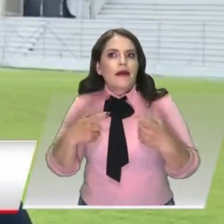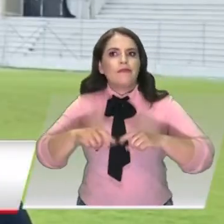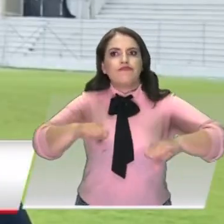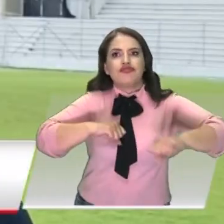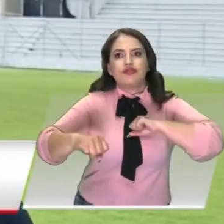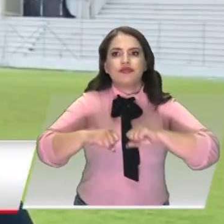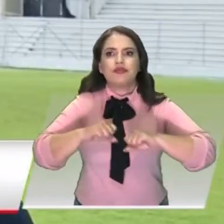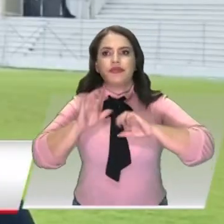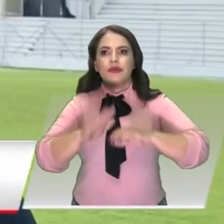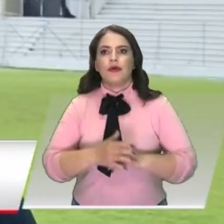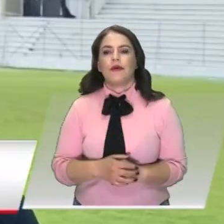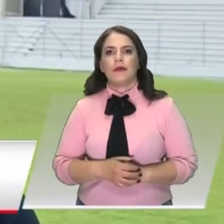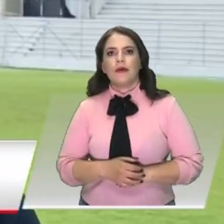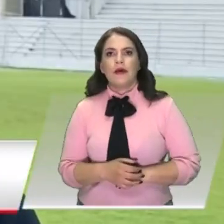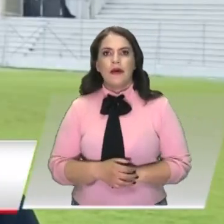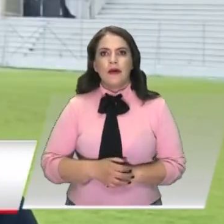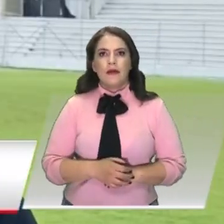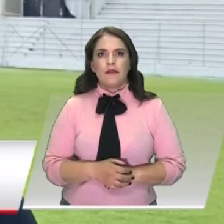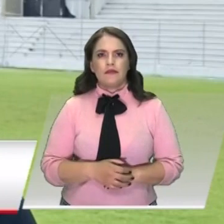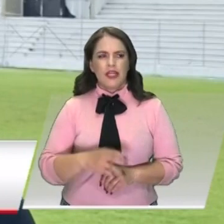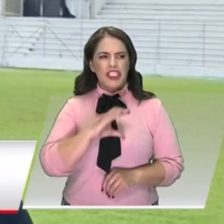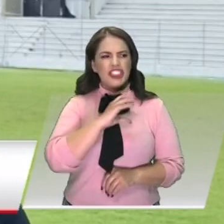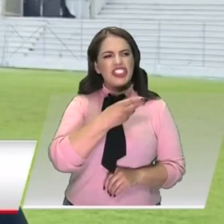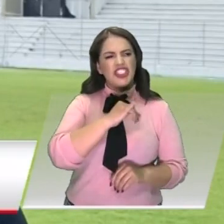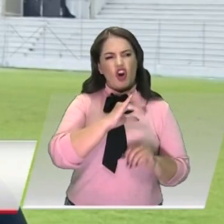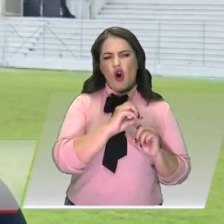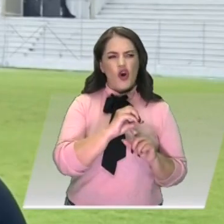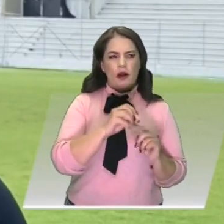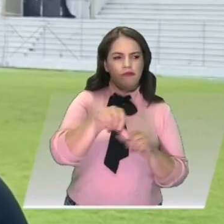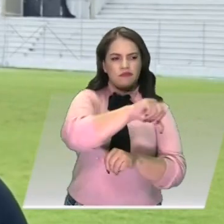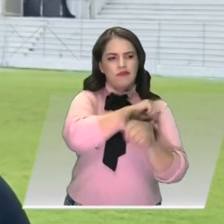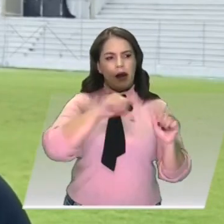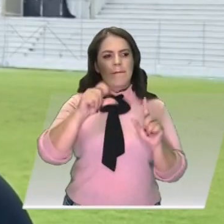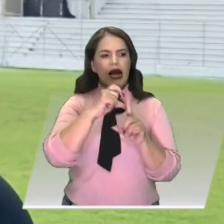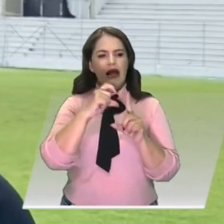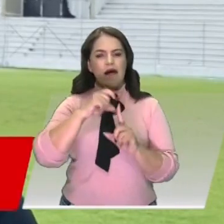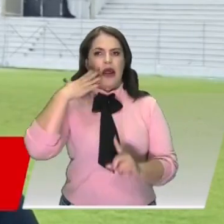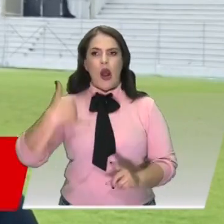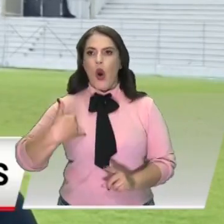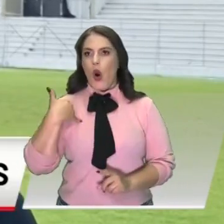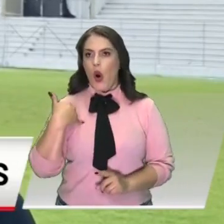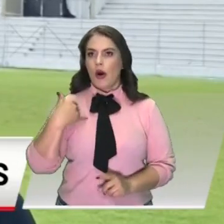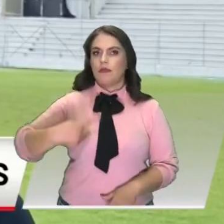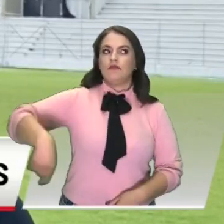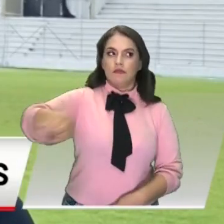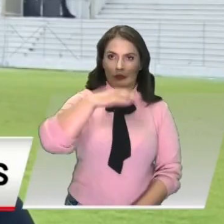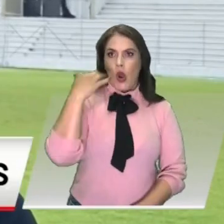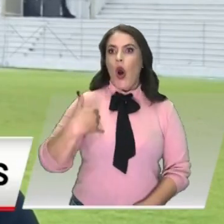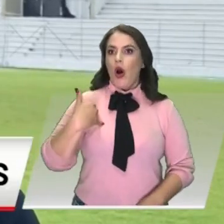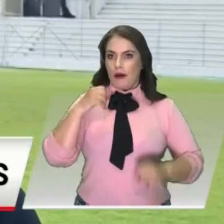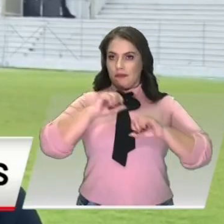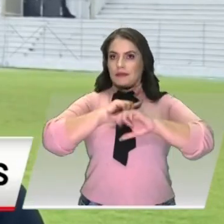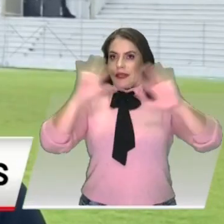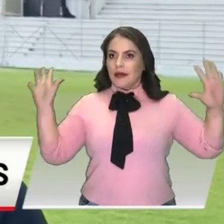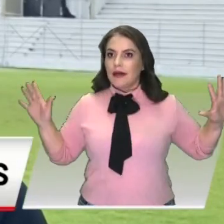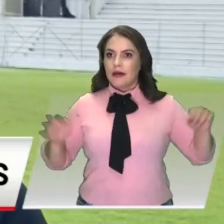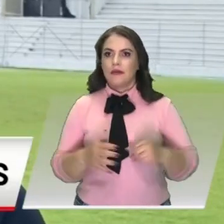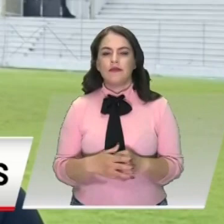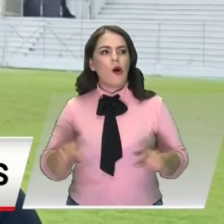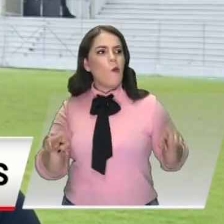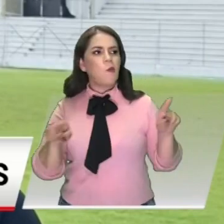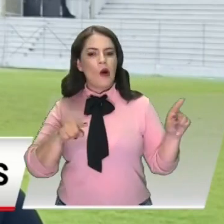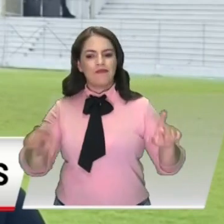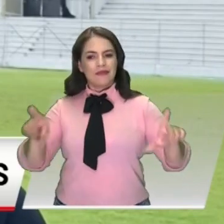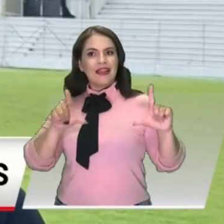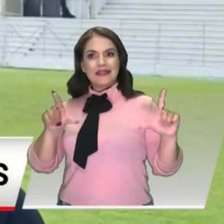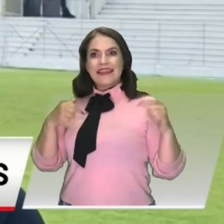llegamos y reemplazar la palabra chico por joven y los jugadores lo han entendido porque uno no puede tener muchos títulos